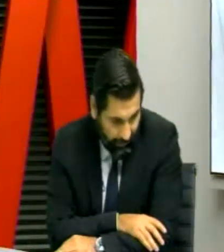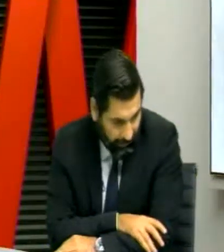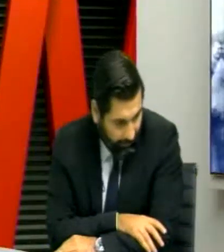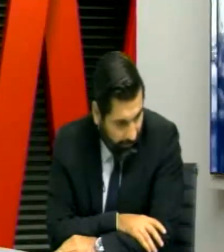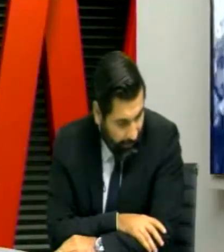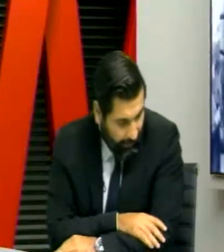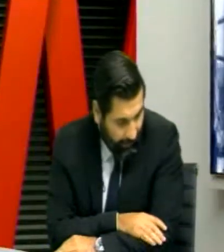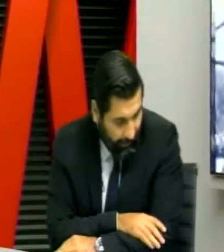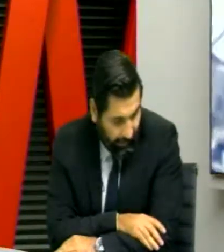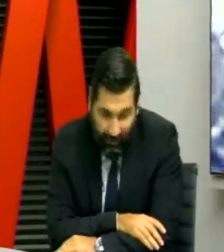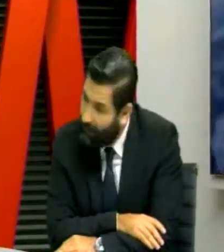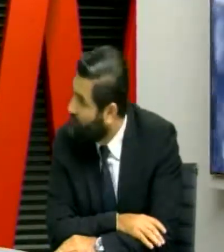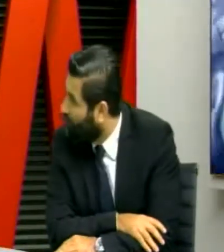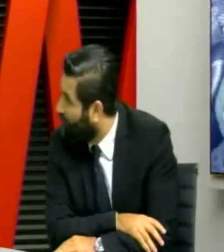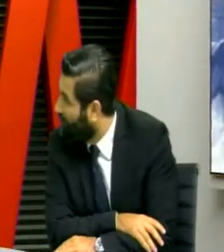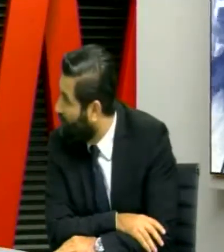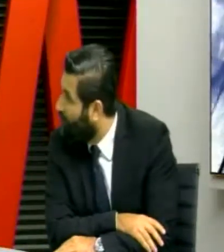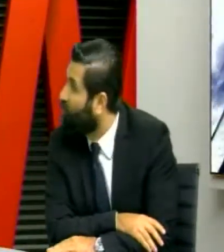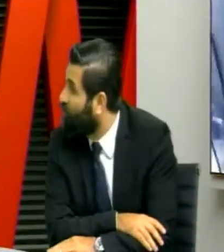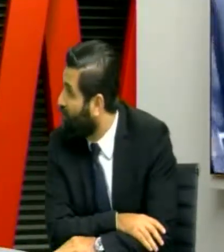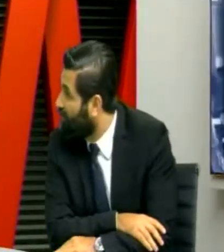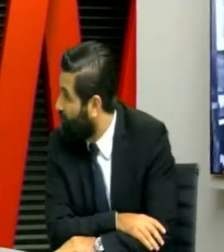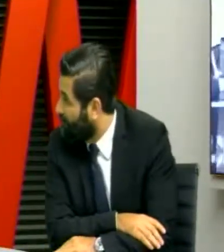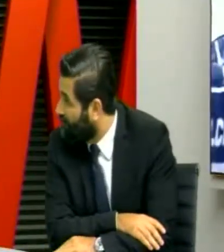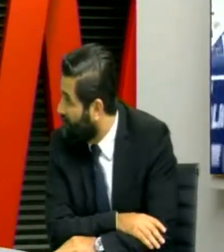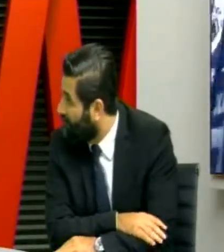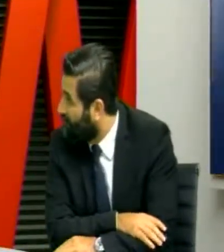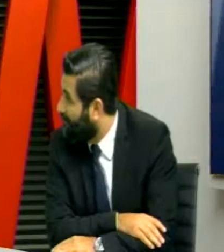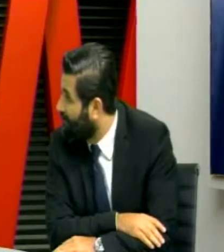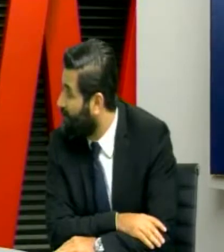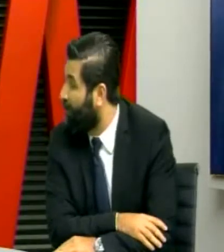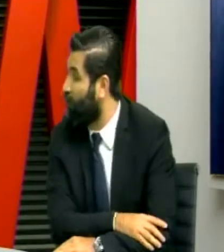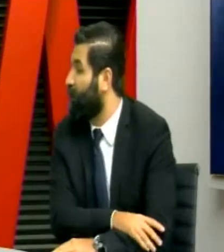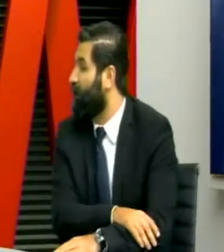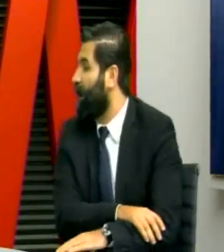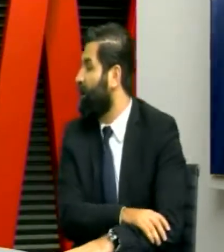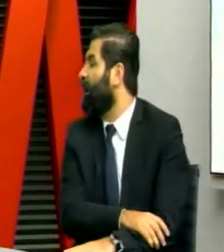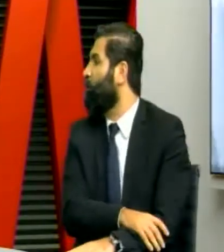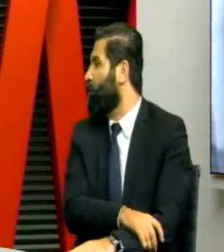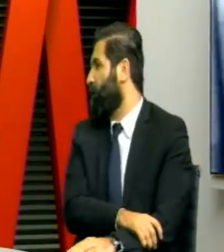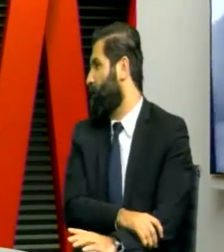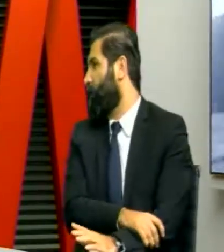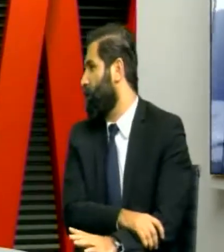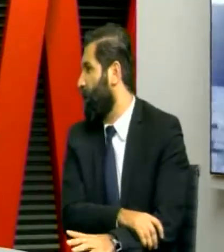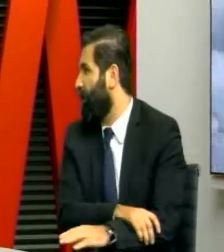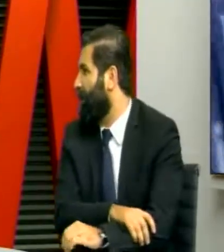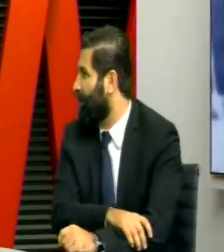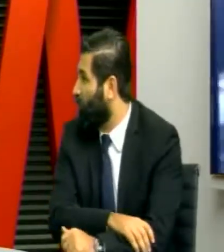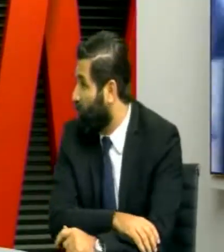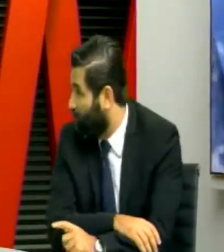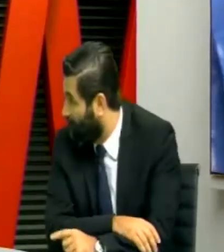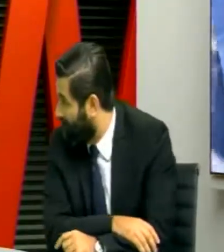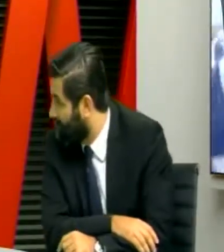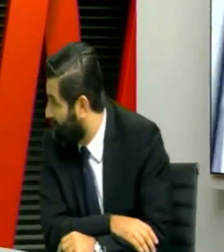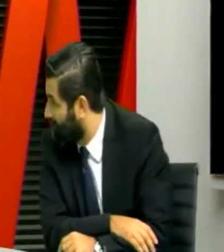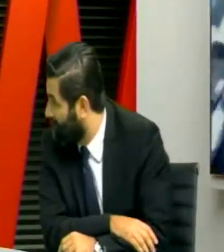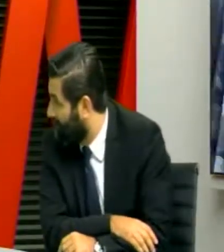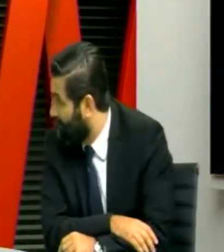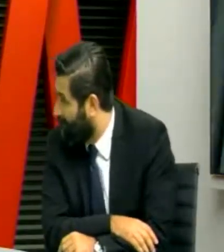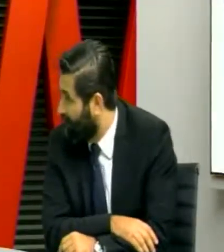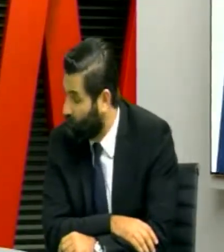torna interesante. Aquí en Jalisco hay más de 1,800 empresas, y de ellas el 83% aproximadamente son